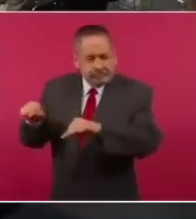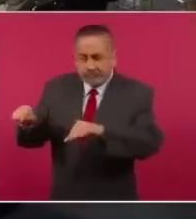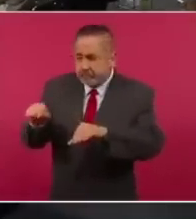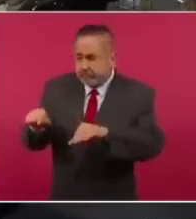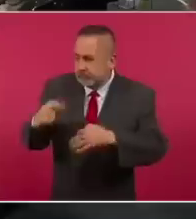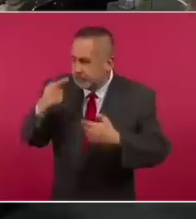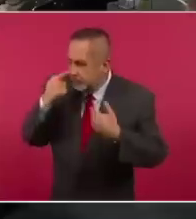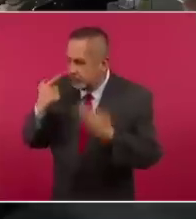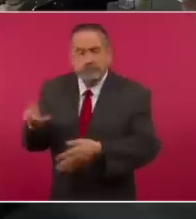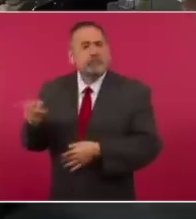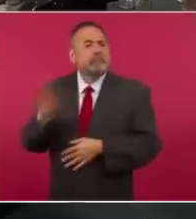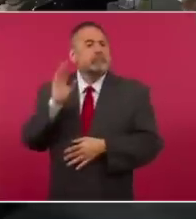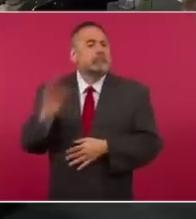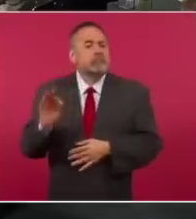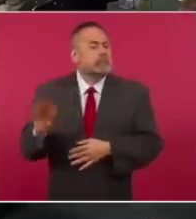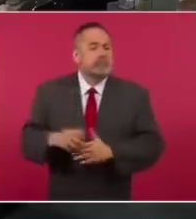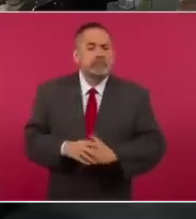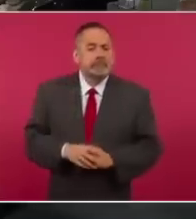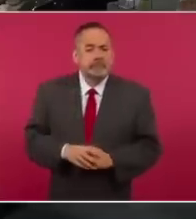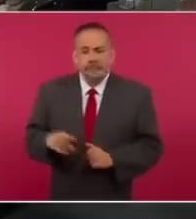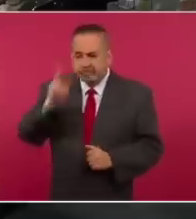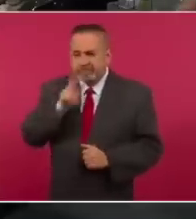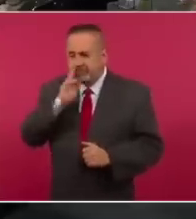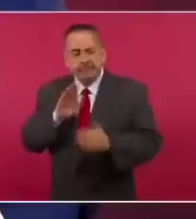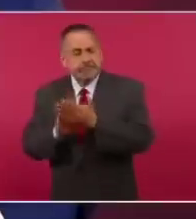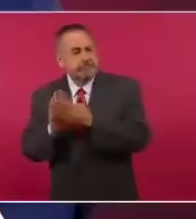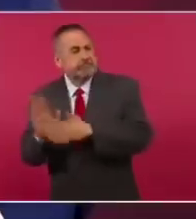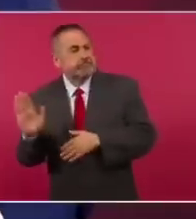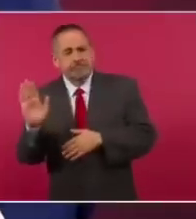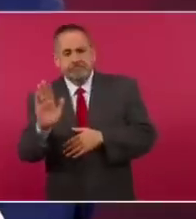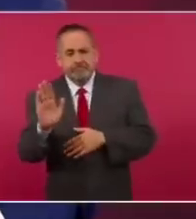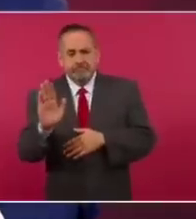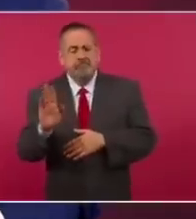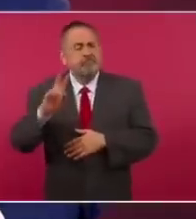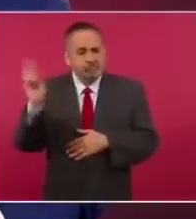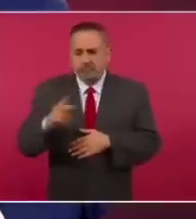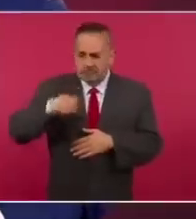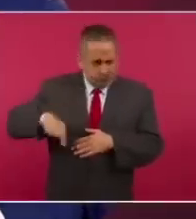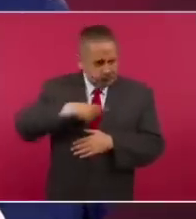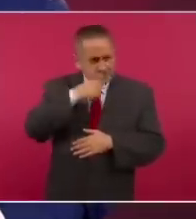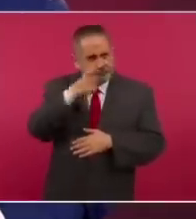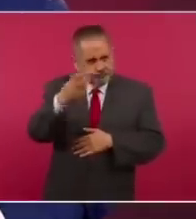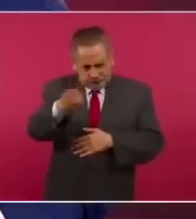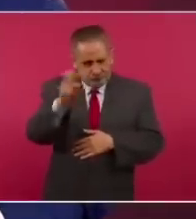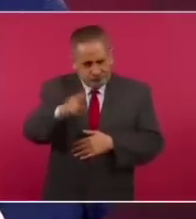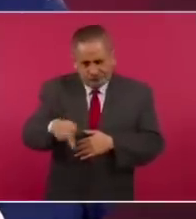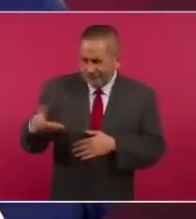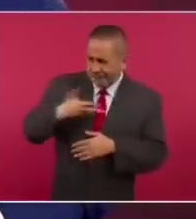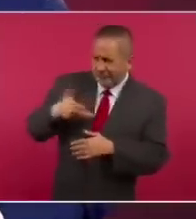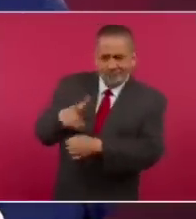y ahí está la prueba de lo que estamos sosteniendo.